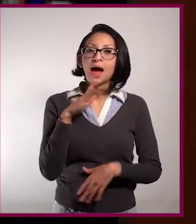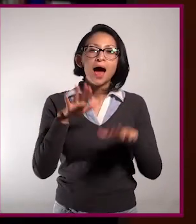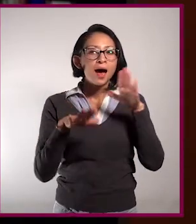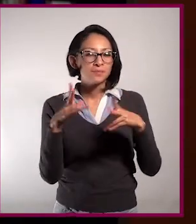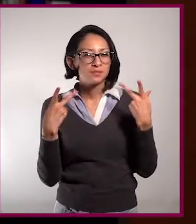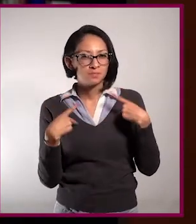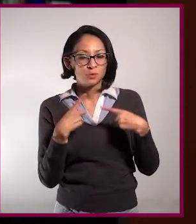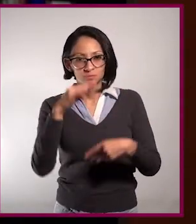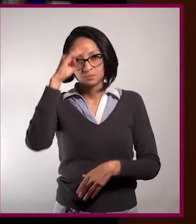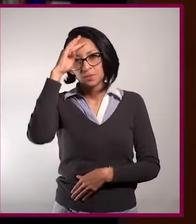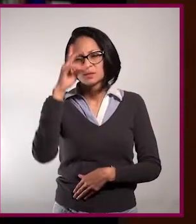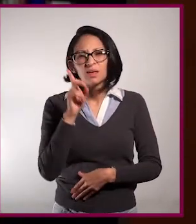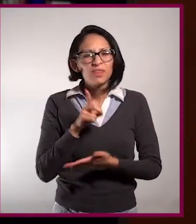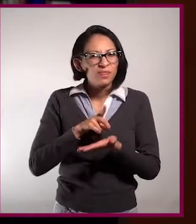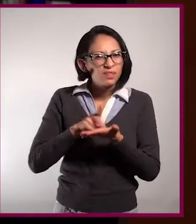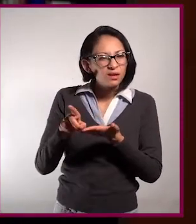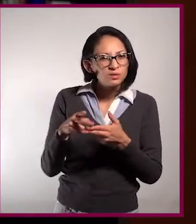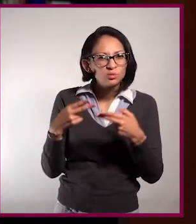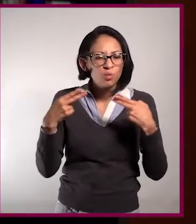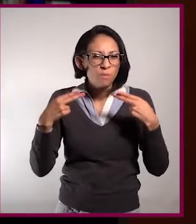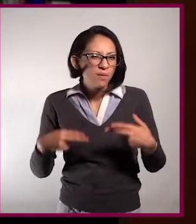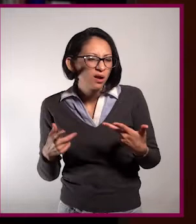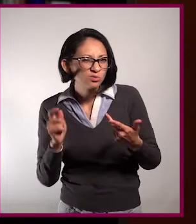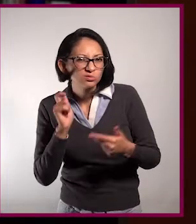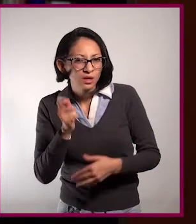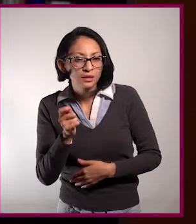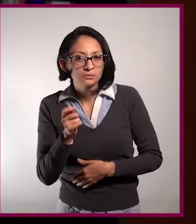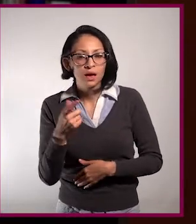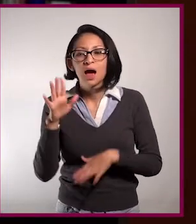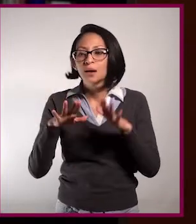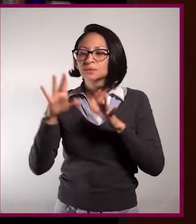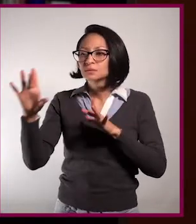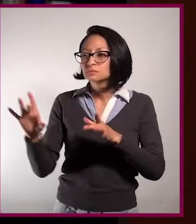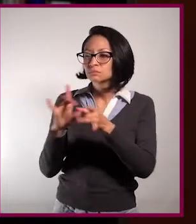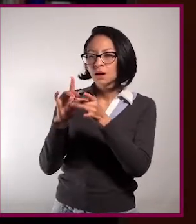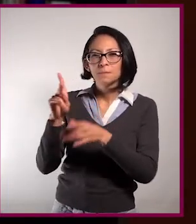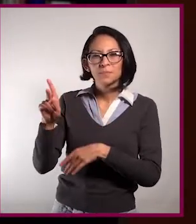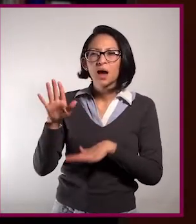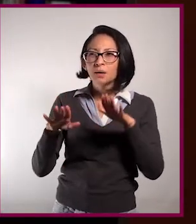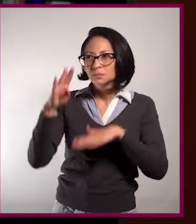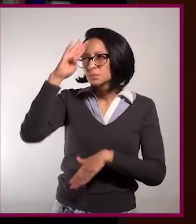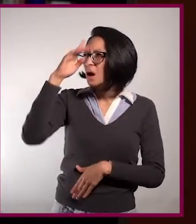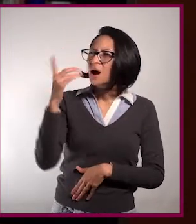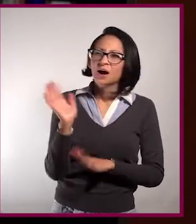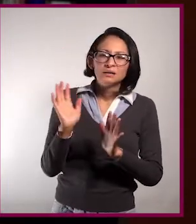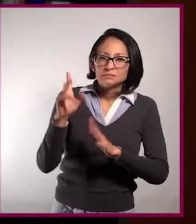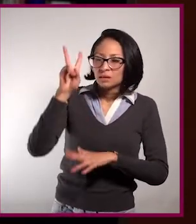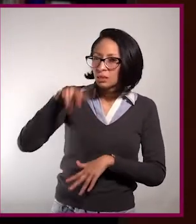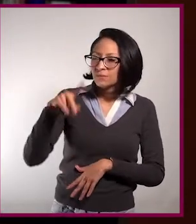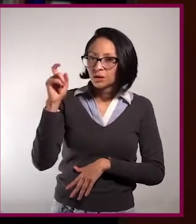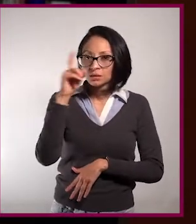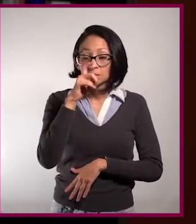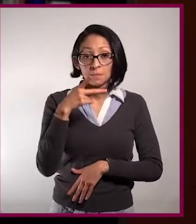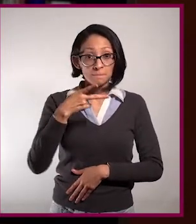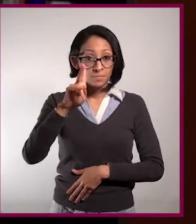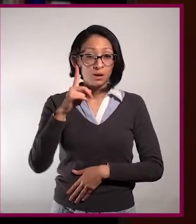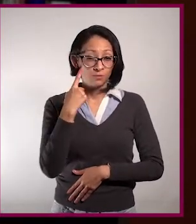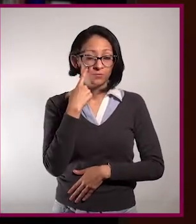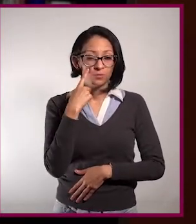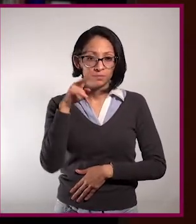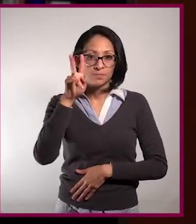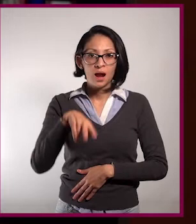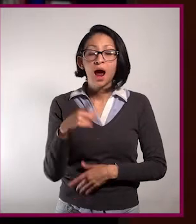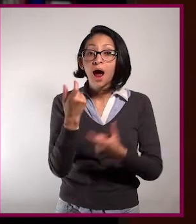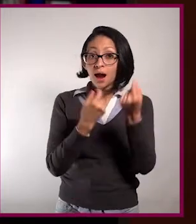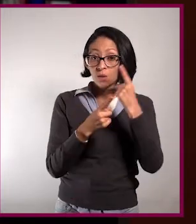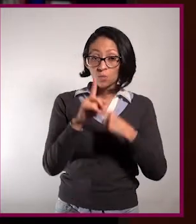en derechos humanos, pues como que ligarlos con la menstruación parece como muy difícil. Sin embargo, fíjate que las dificultades